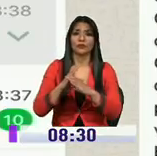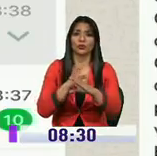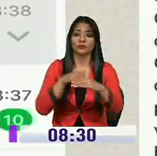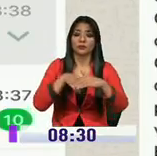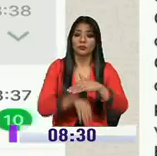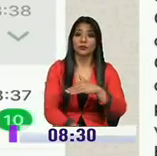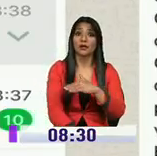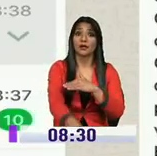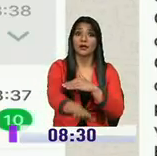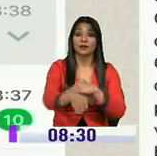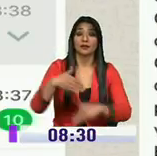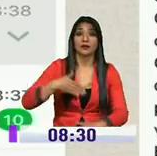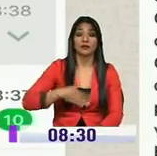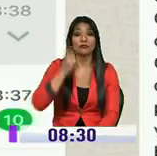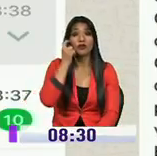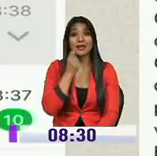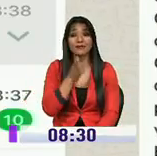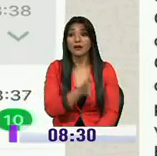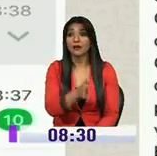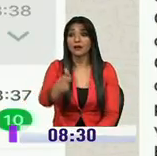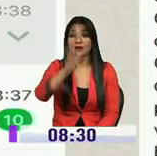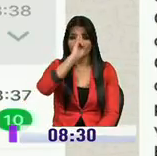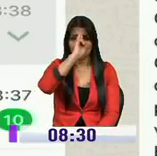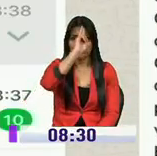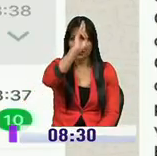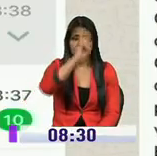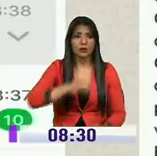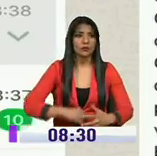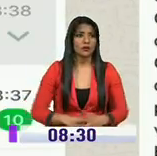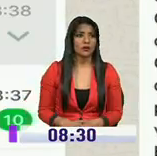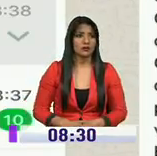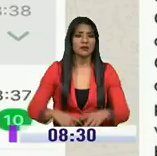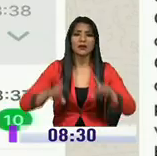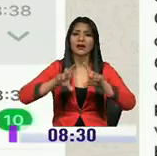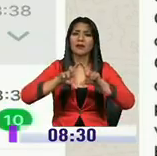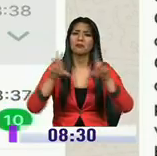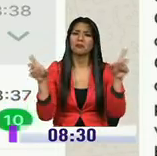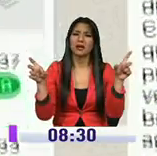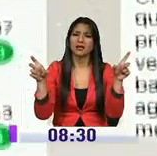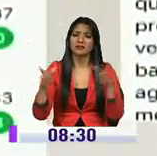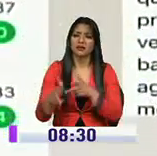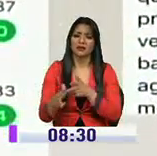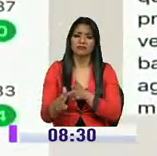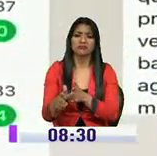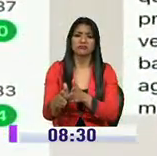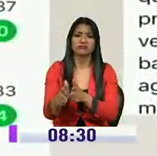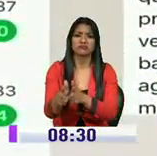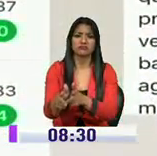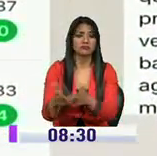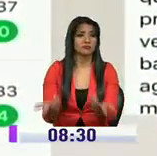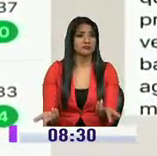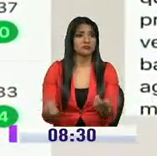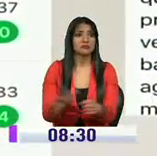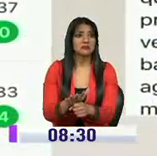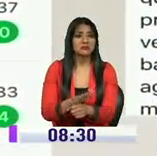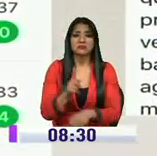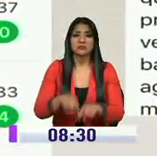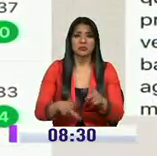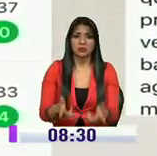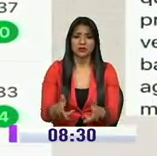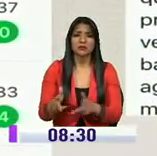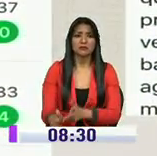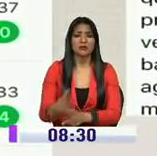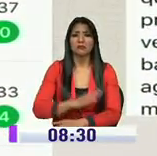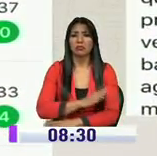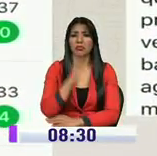que conecta la Simón Bolívar con la autopista General Rumiñahui, que está adueñada por diferentes cooperativas que sirven al Valle de los Chillos. Es decir, allí se plantan todo el